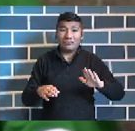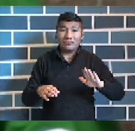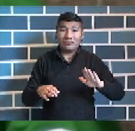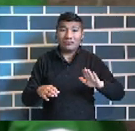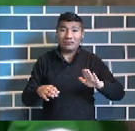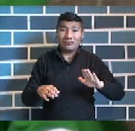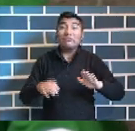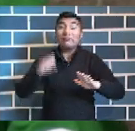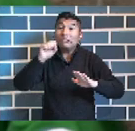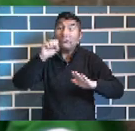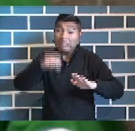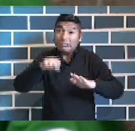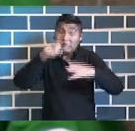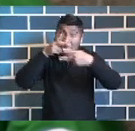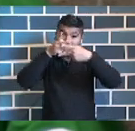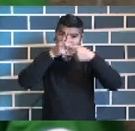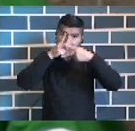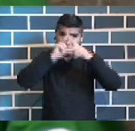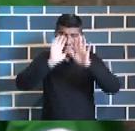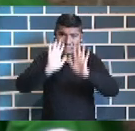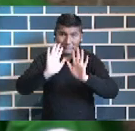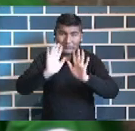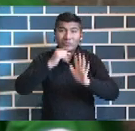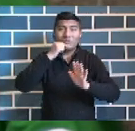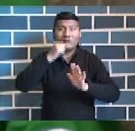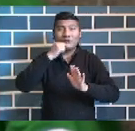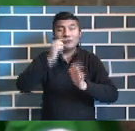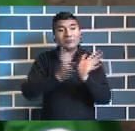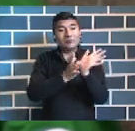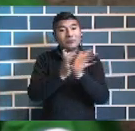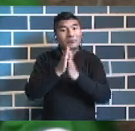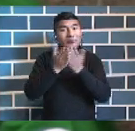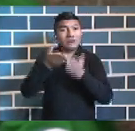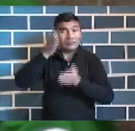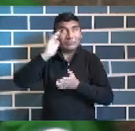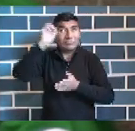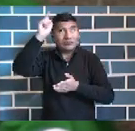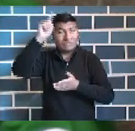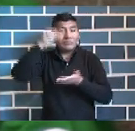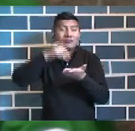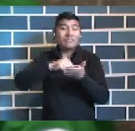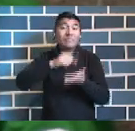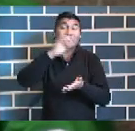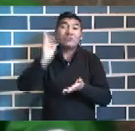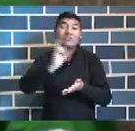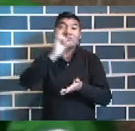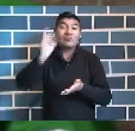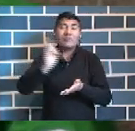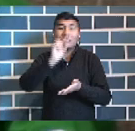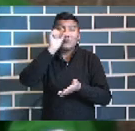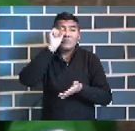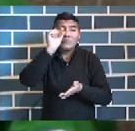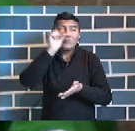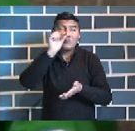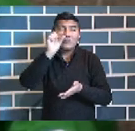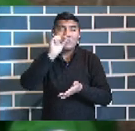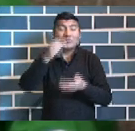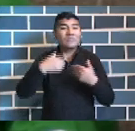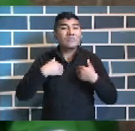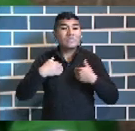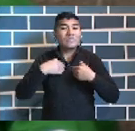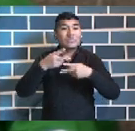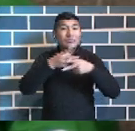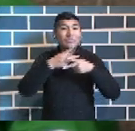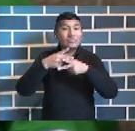Lo que sí hay que tener cuidado, dice la palabra de Dios de este domingo, es un poquito tener cuidado